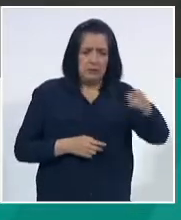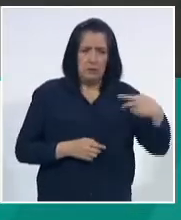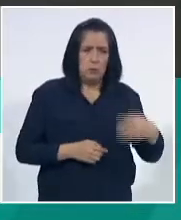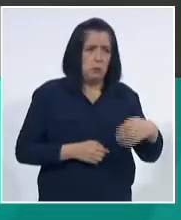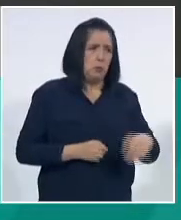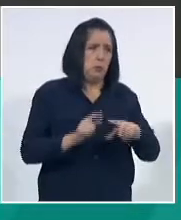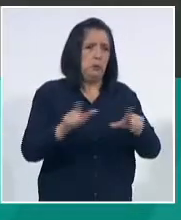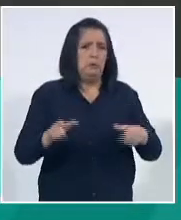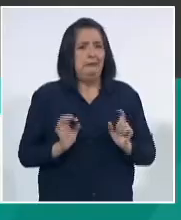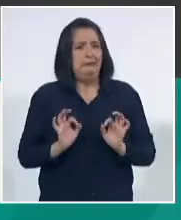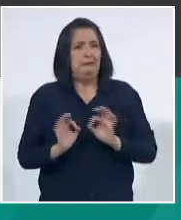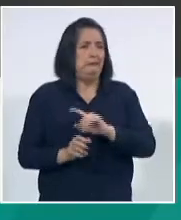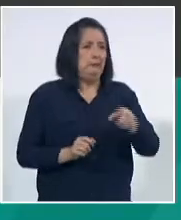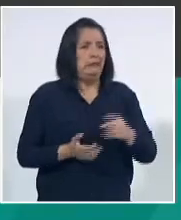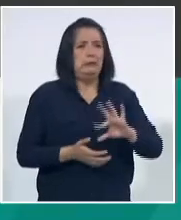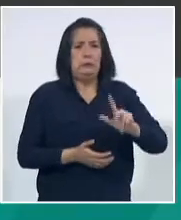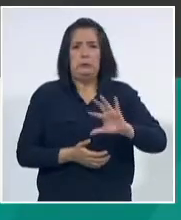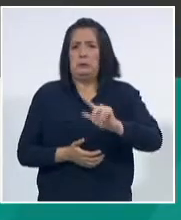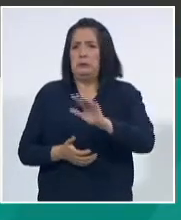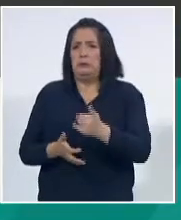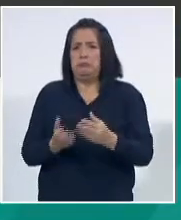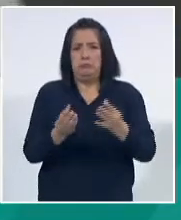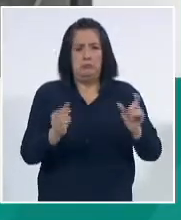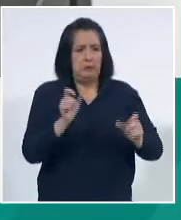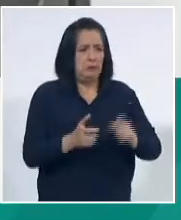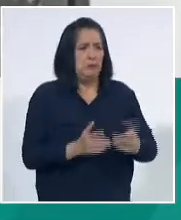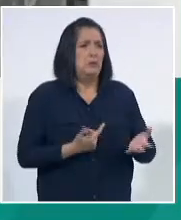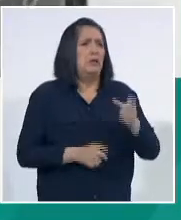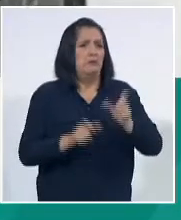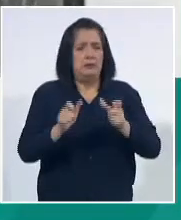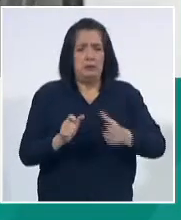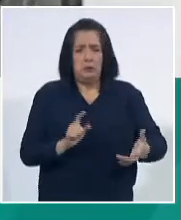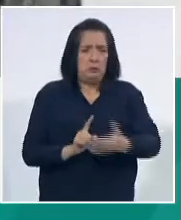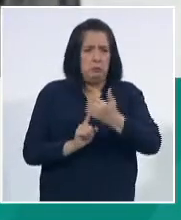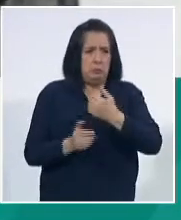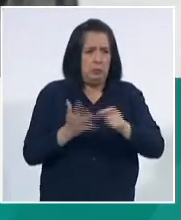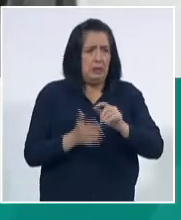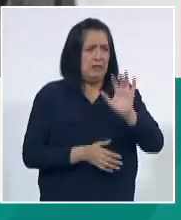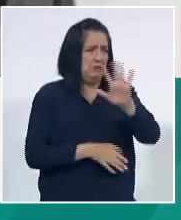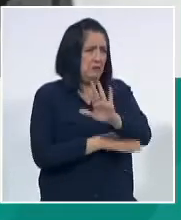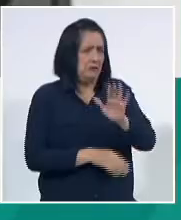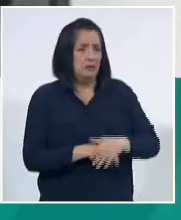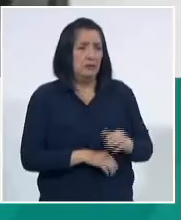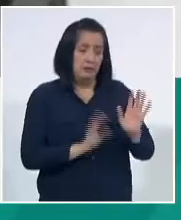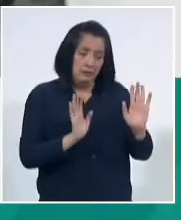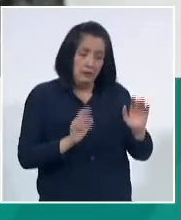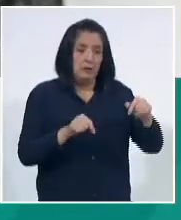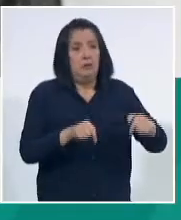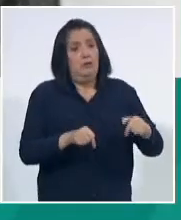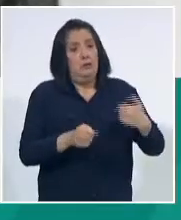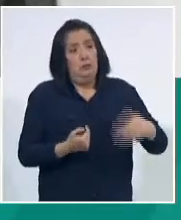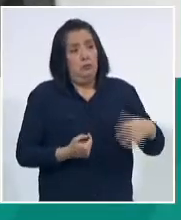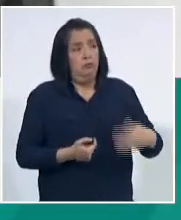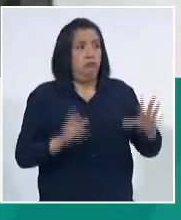de nadie. Por acá los delincuentes roban a su gusto, asaltan a las 5 de la tarde incluso. Mire, esto ya en la